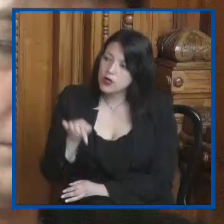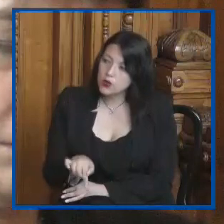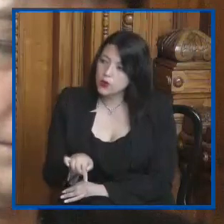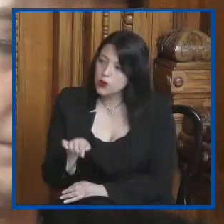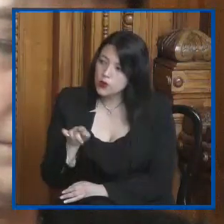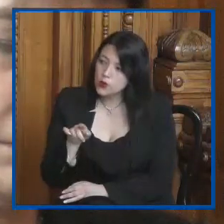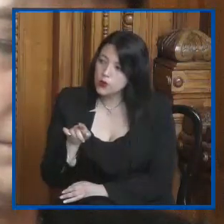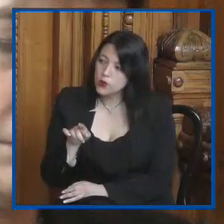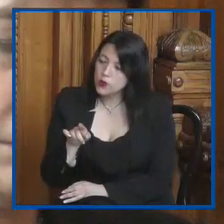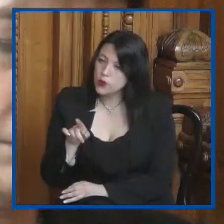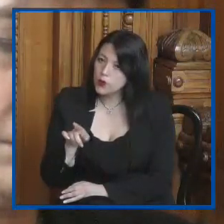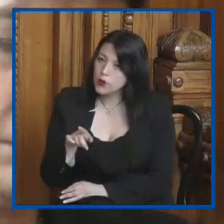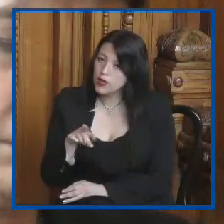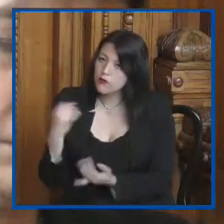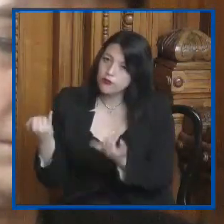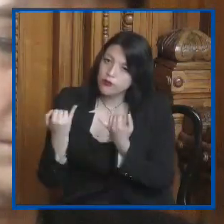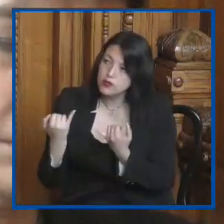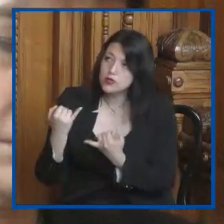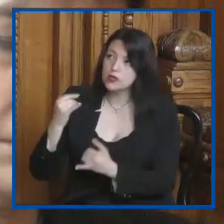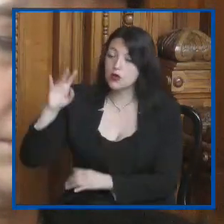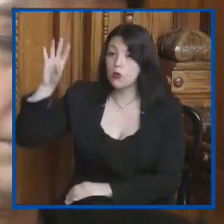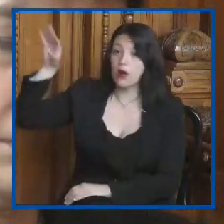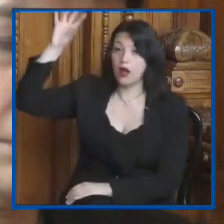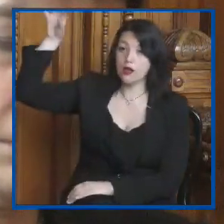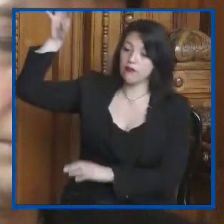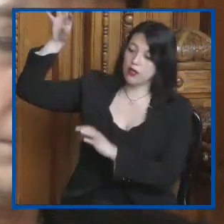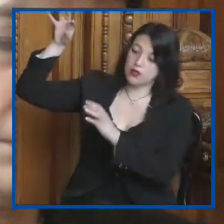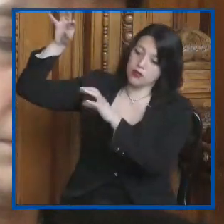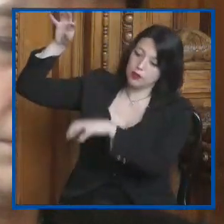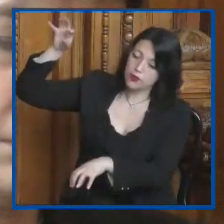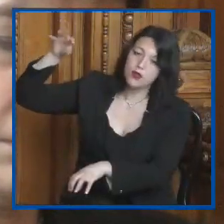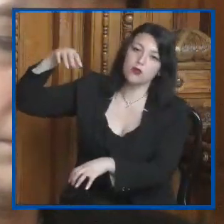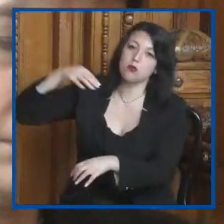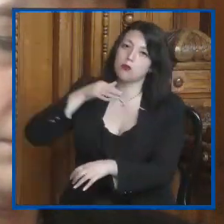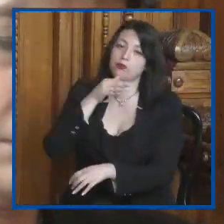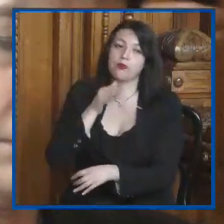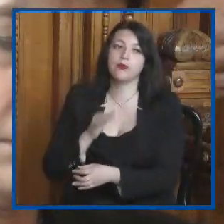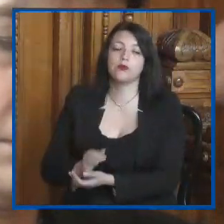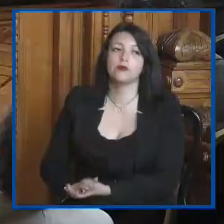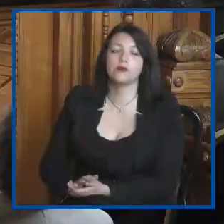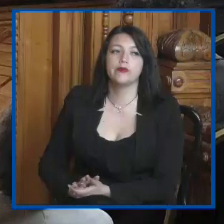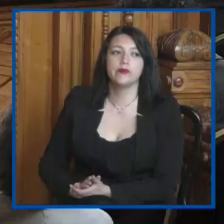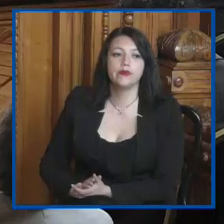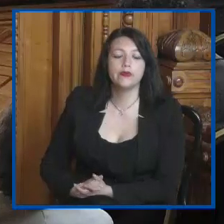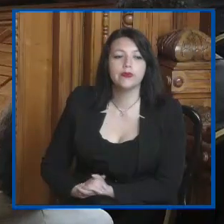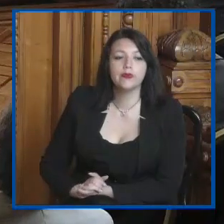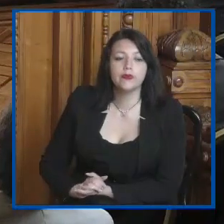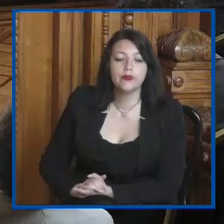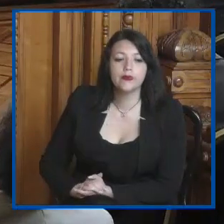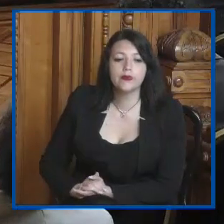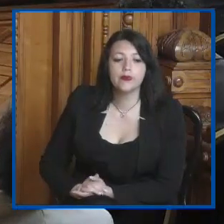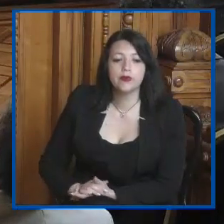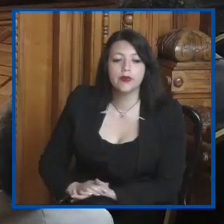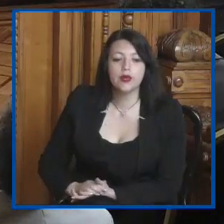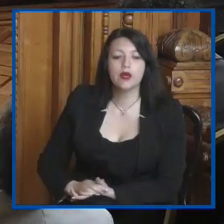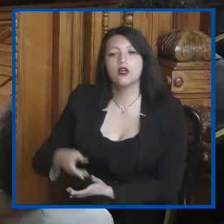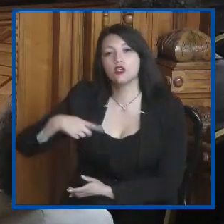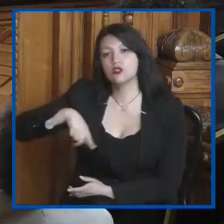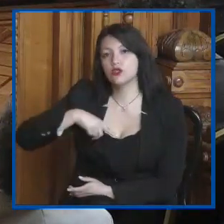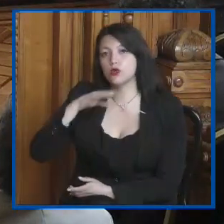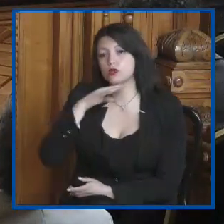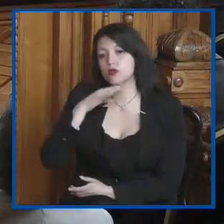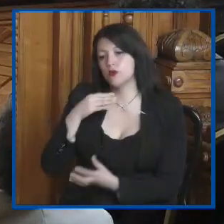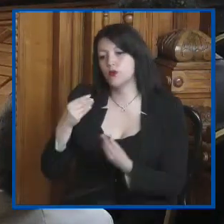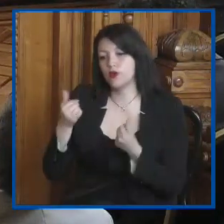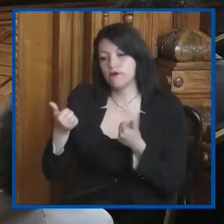la nube, qué sé yo. Dos cosas. Nosotros lo venimos, las dos preguntas, lo venimos usando súper